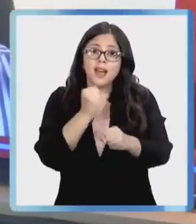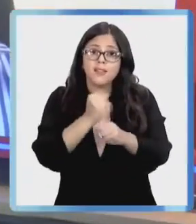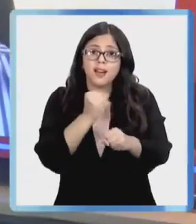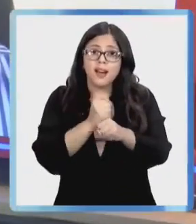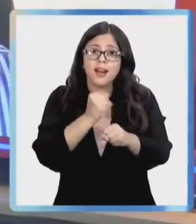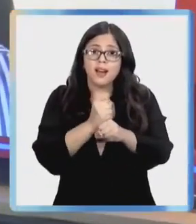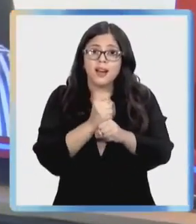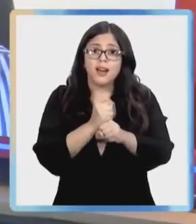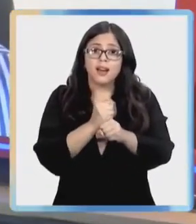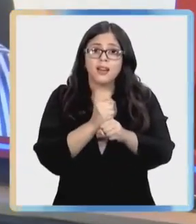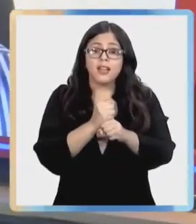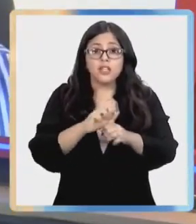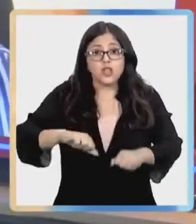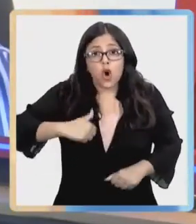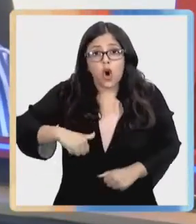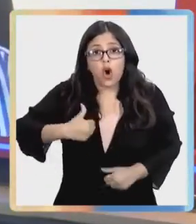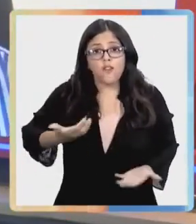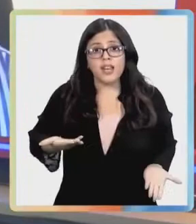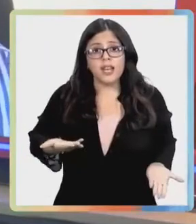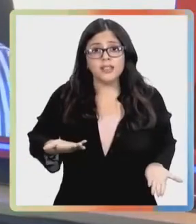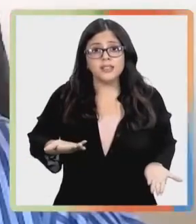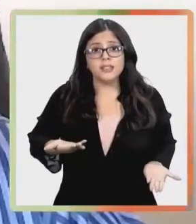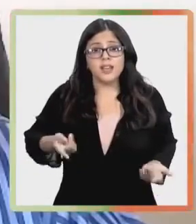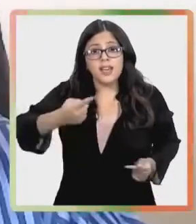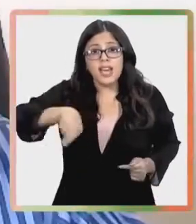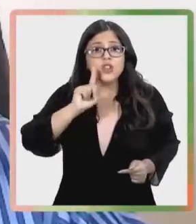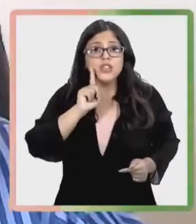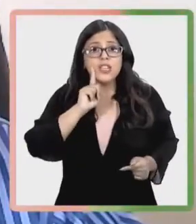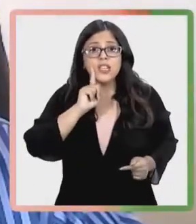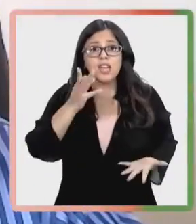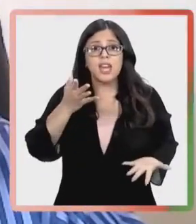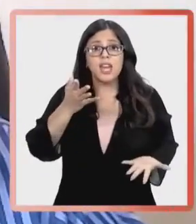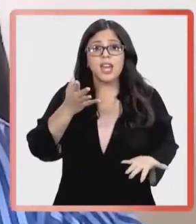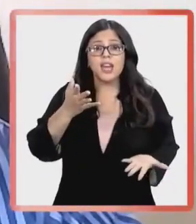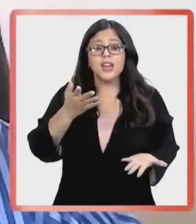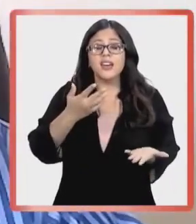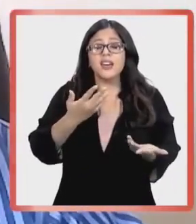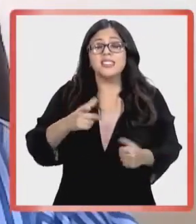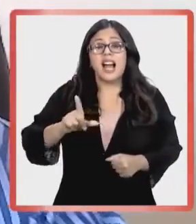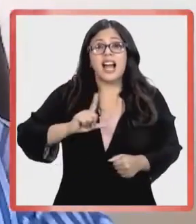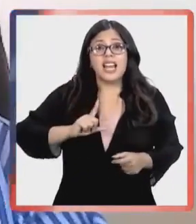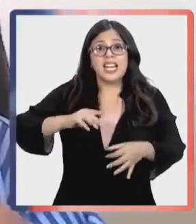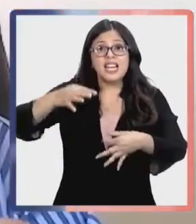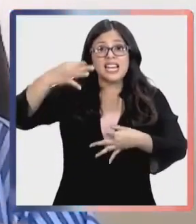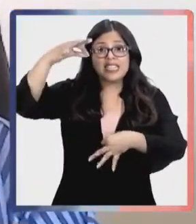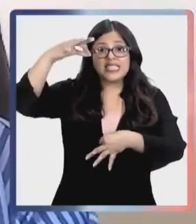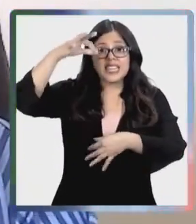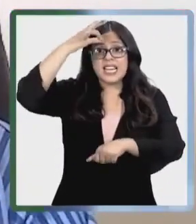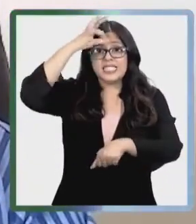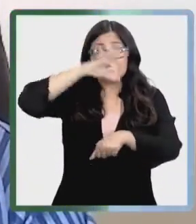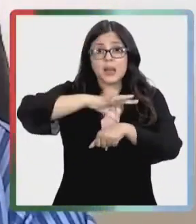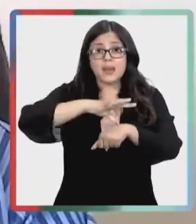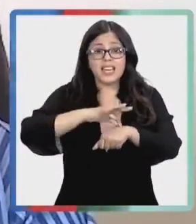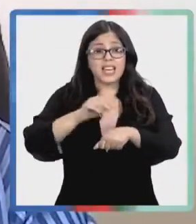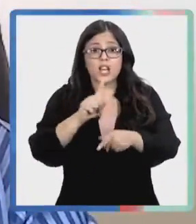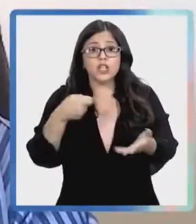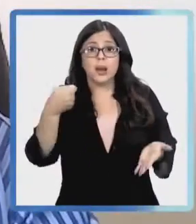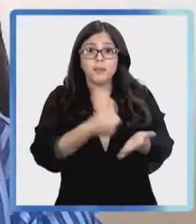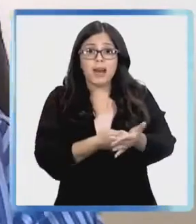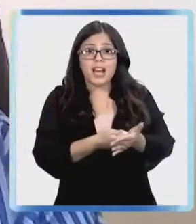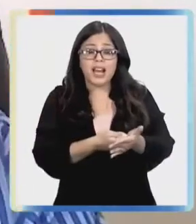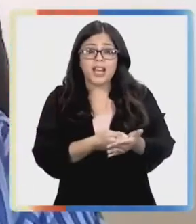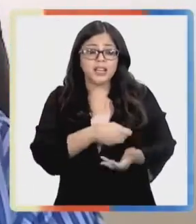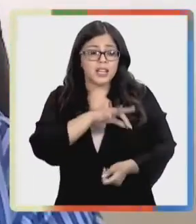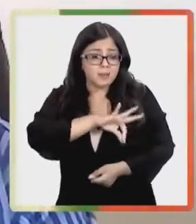trabaja, gente relativamente joven, tiene una licencia que no se la paga muchas veces, y a la vez está haciendo el trámite de invalidez que tampoco